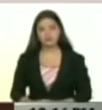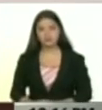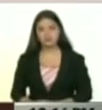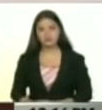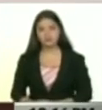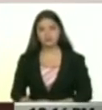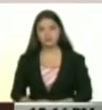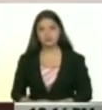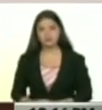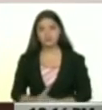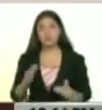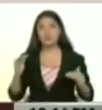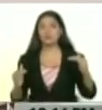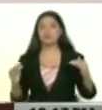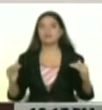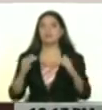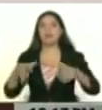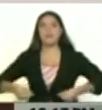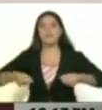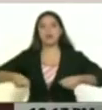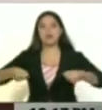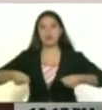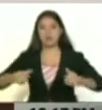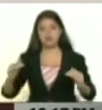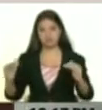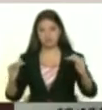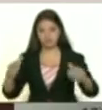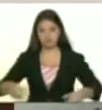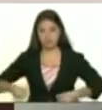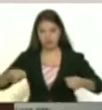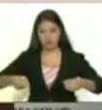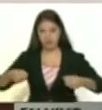el reequilibrio del mercado